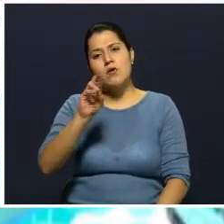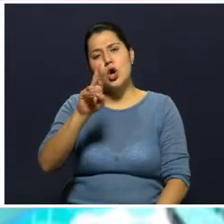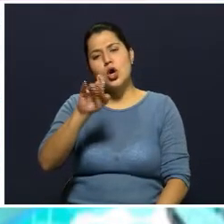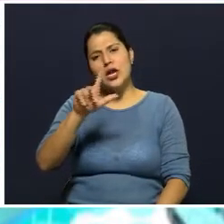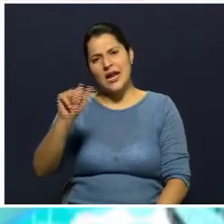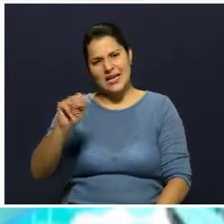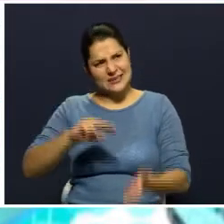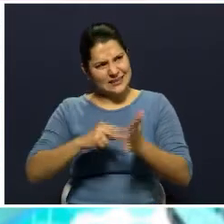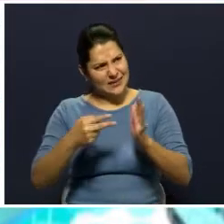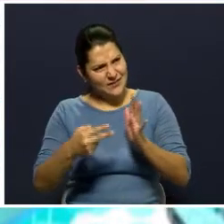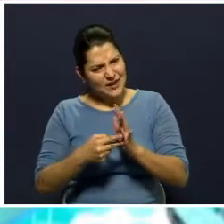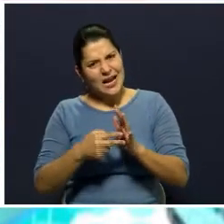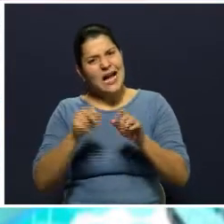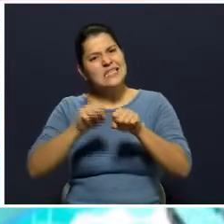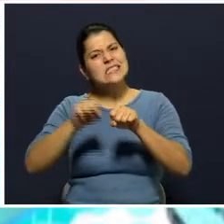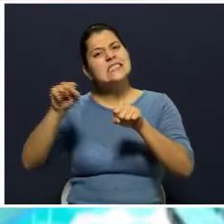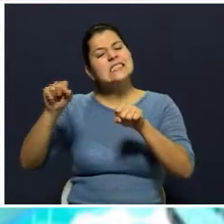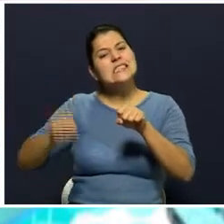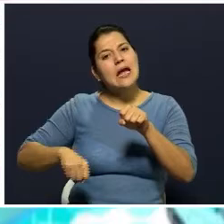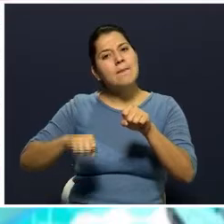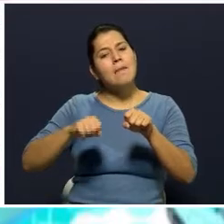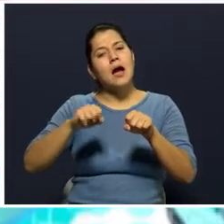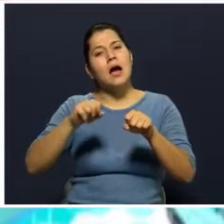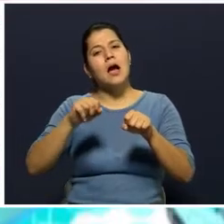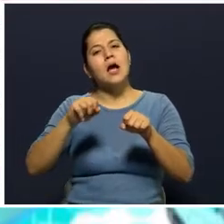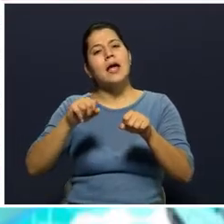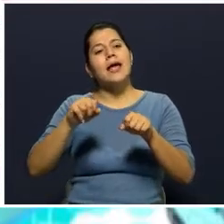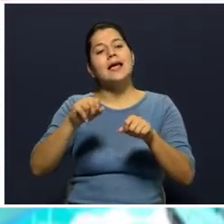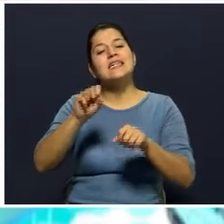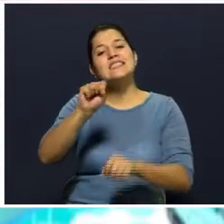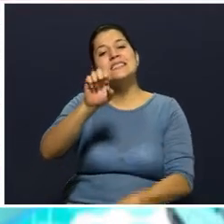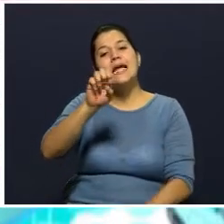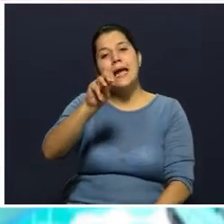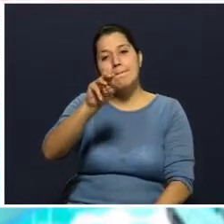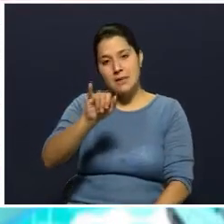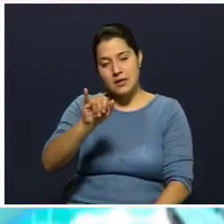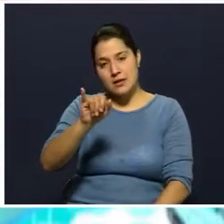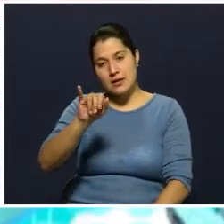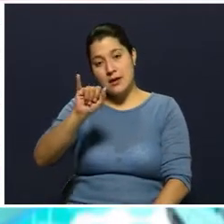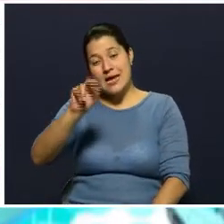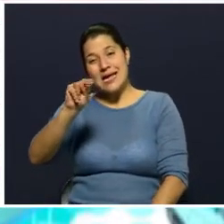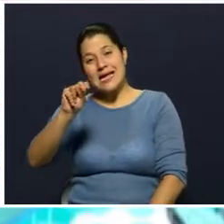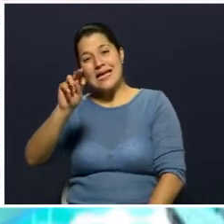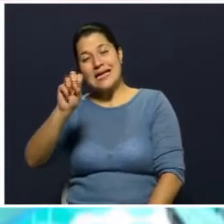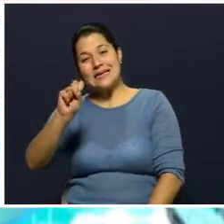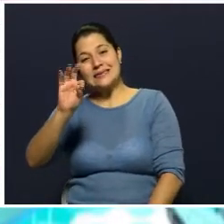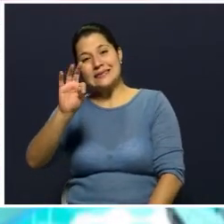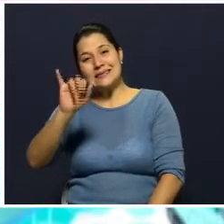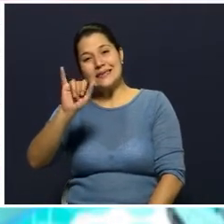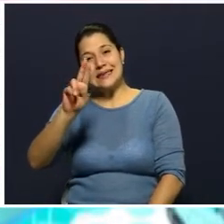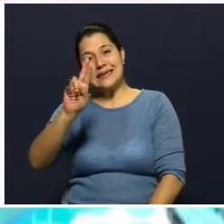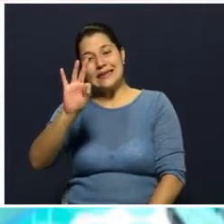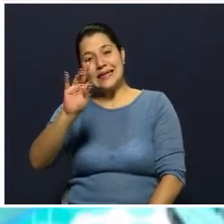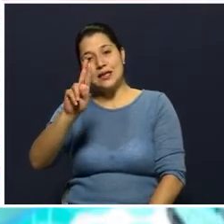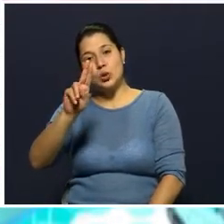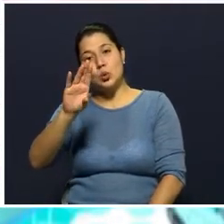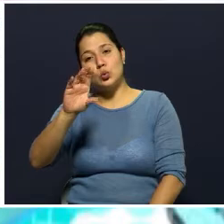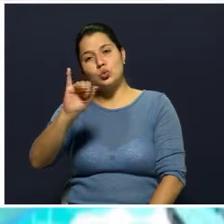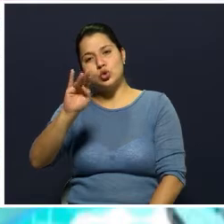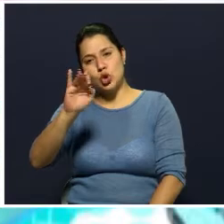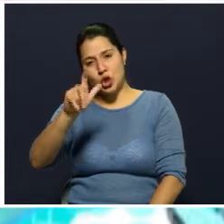régimen semi-institucional para las personas que no están familiarizadas? ¿Cómo funciona? ¿Cómo se controlaría a estos privados